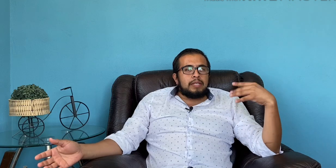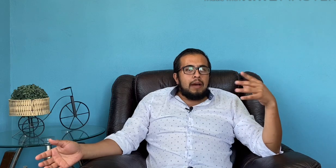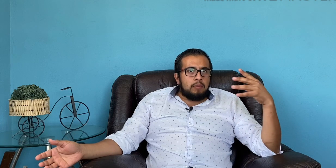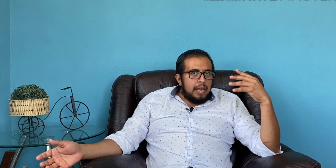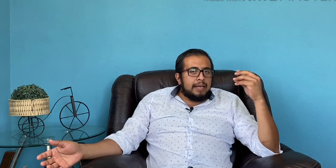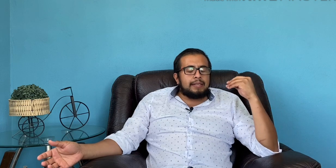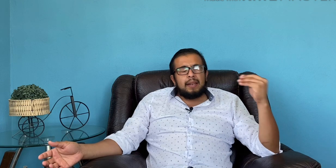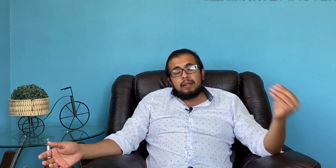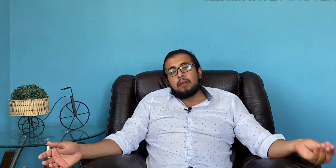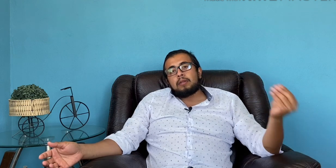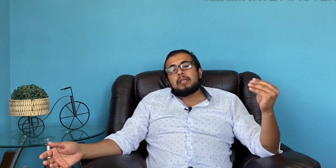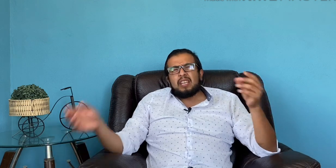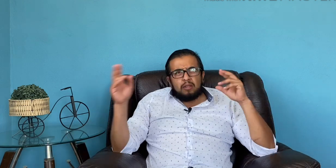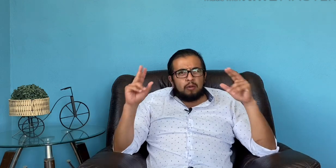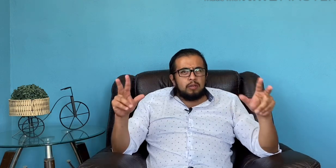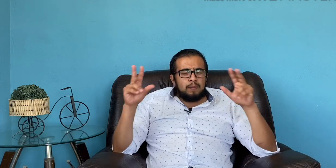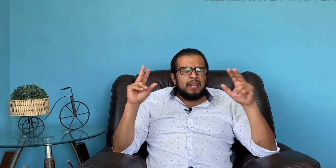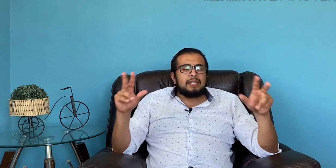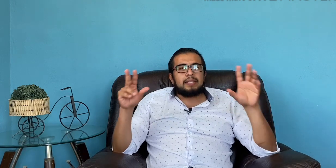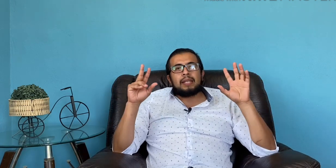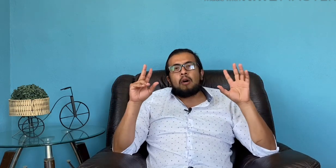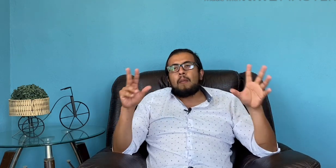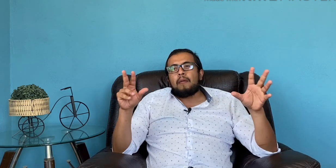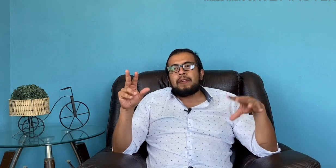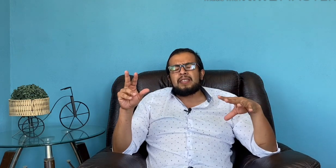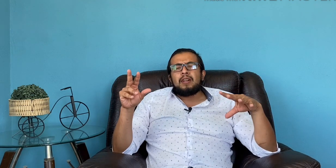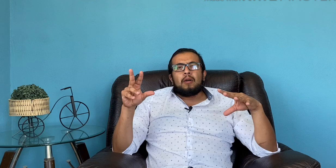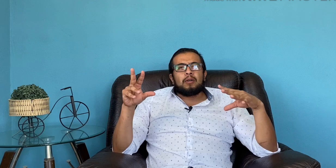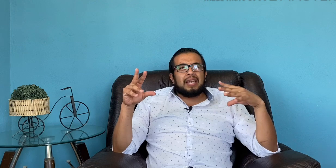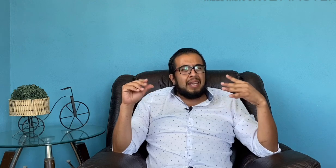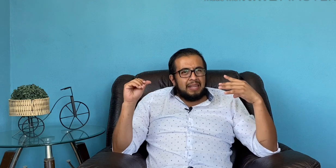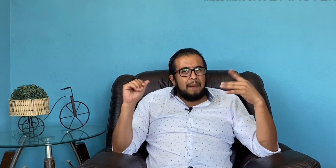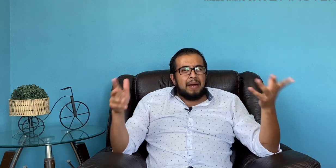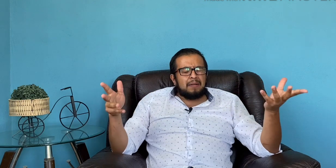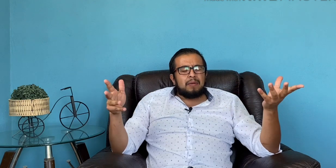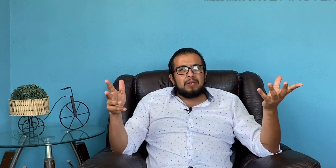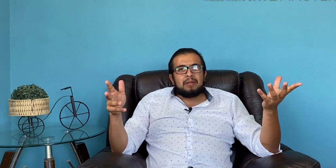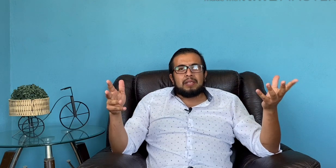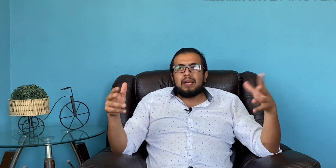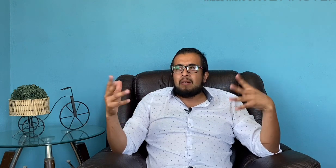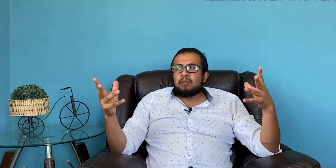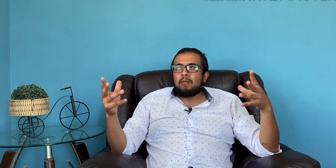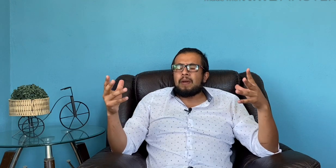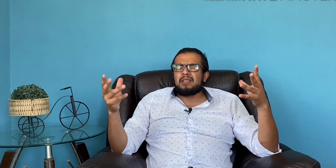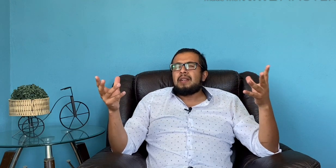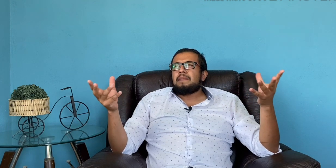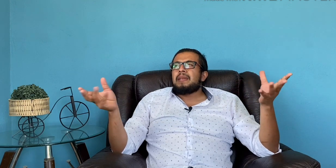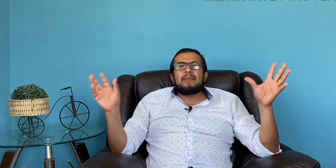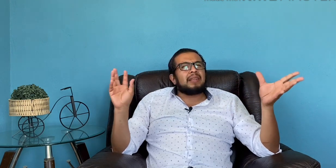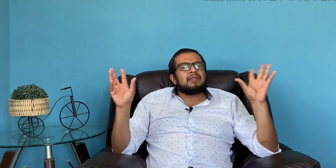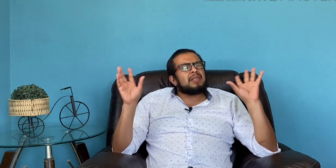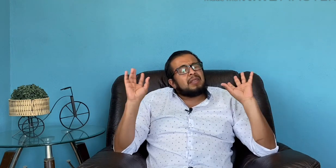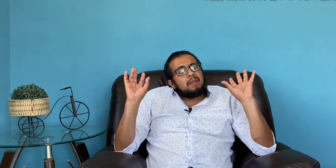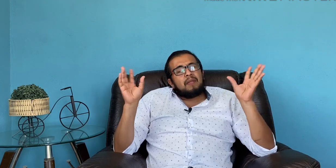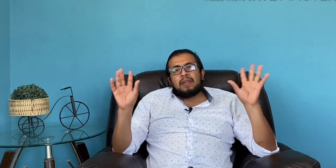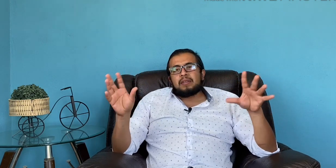mandatario nos da una excelente noticia, 2 meses de home office o teletrabajo, como lo dicen los extranjeros, los europeos. Me llama